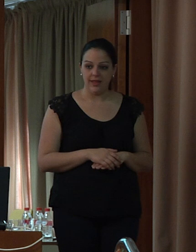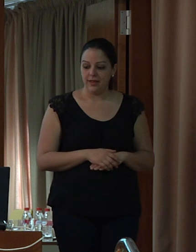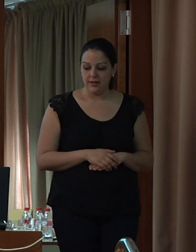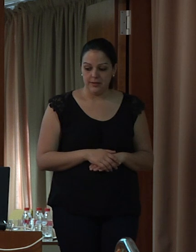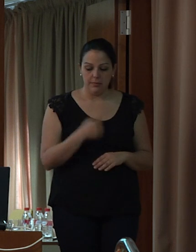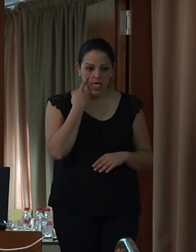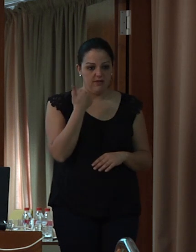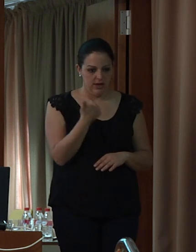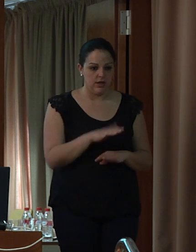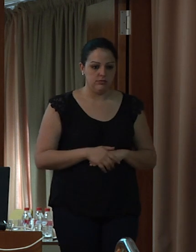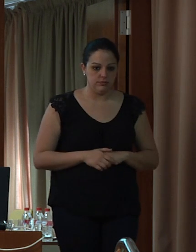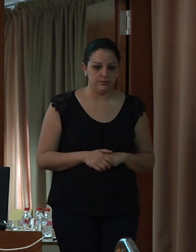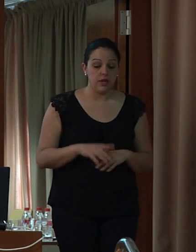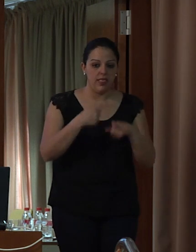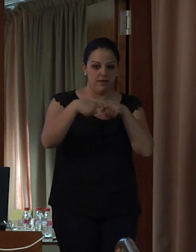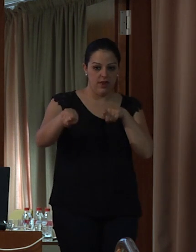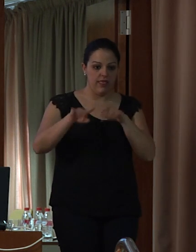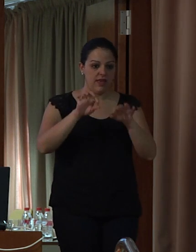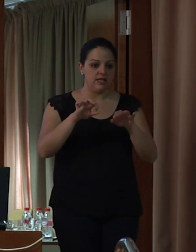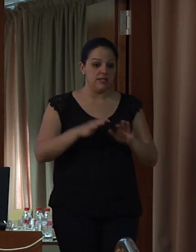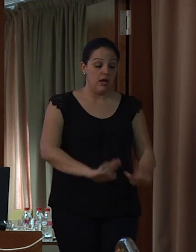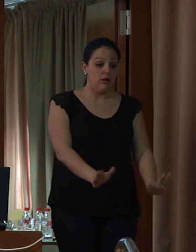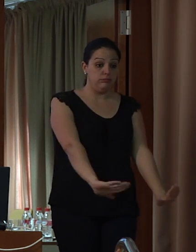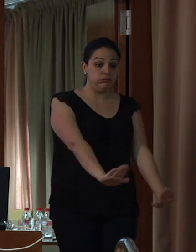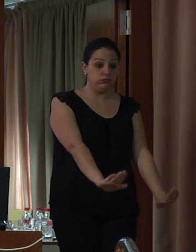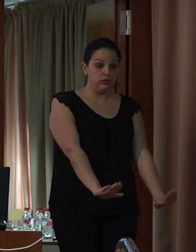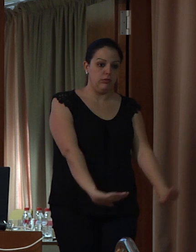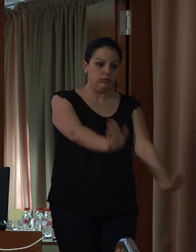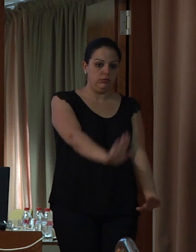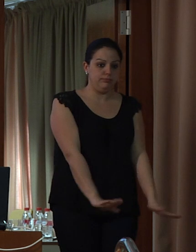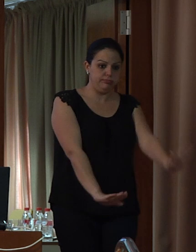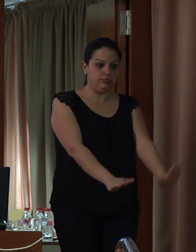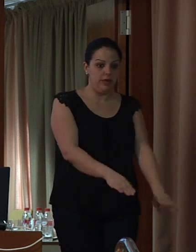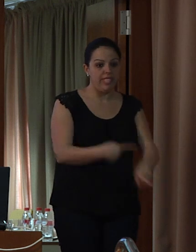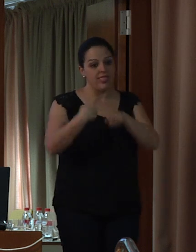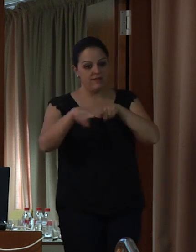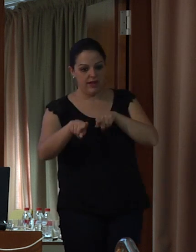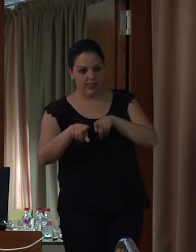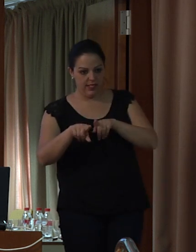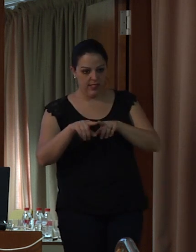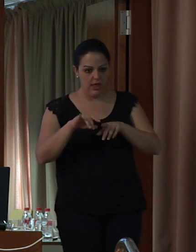para que veáis la diferencia entre el síndrome de piernas inquietas y los movimientos periódicos de las extremidades. Fijaros bien las